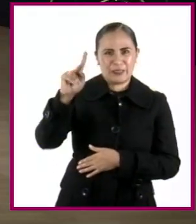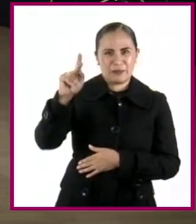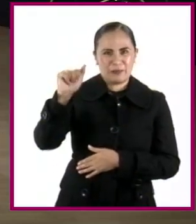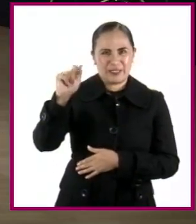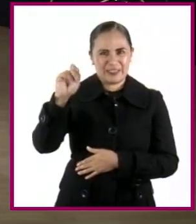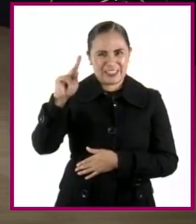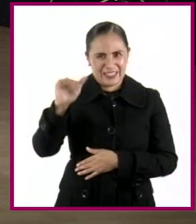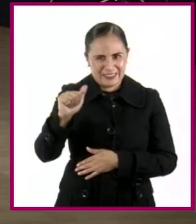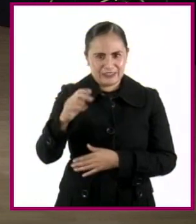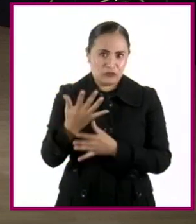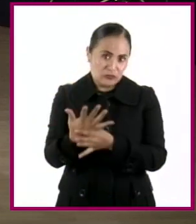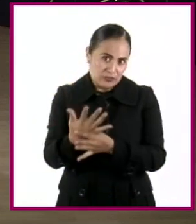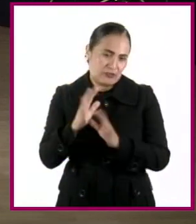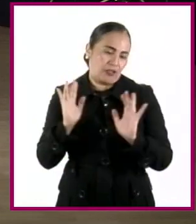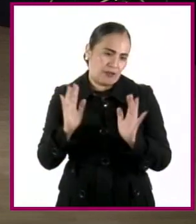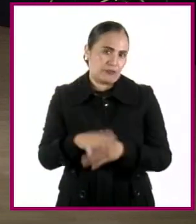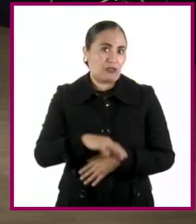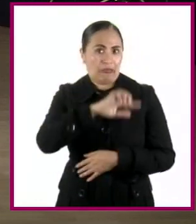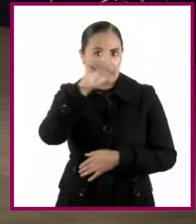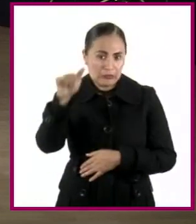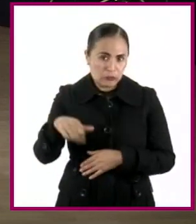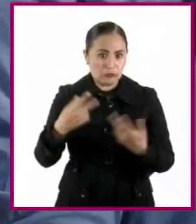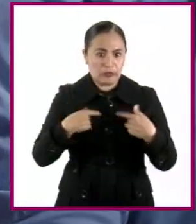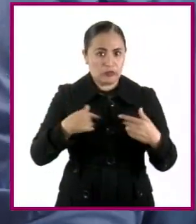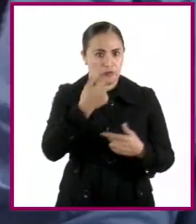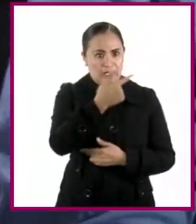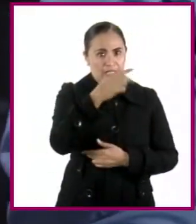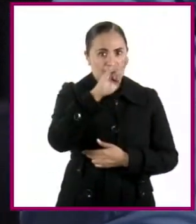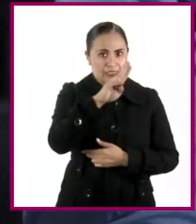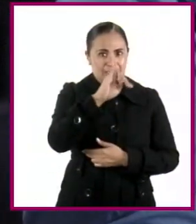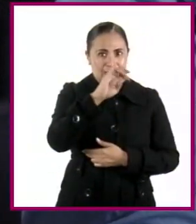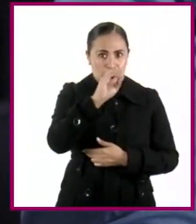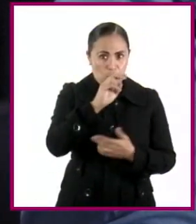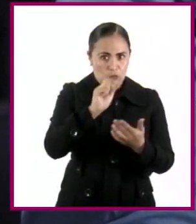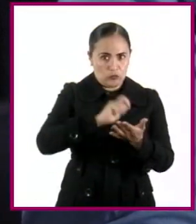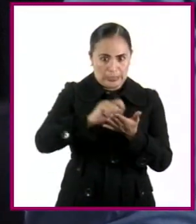Pero espero que esto no nos meta en más problemas con los guionistas.